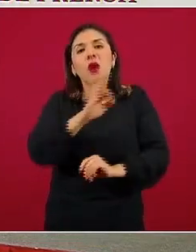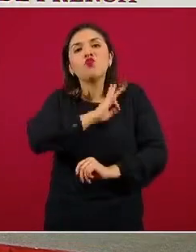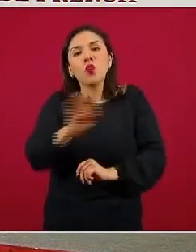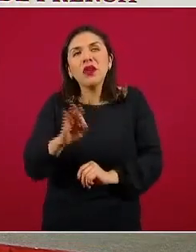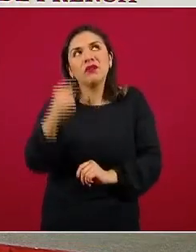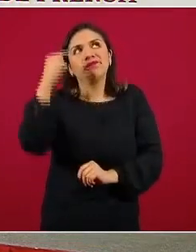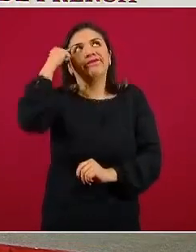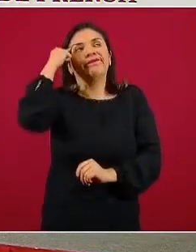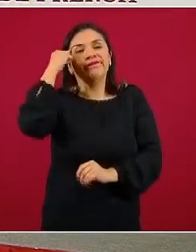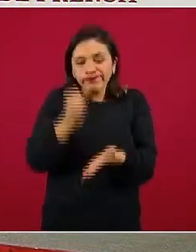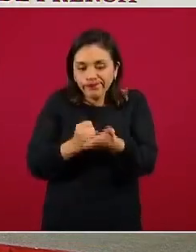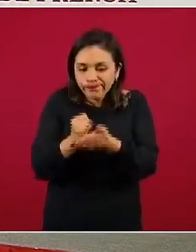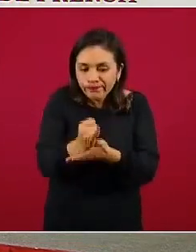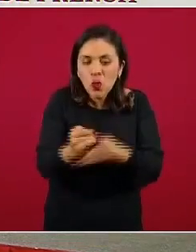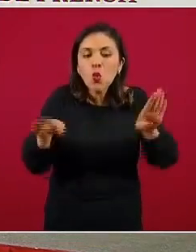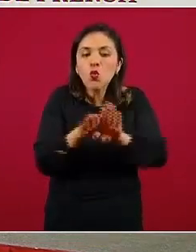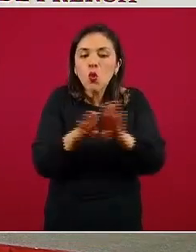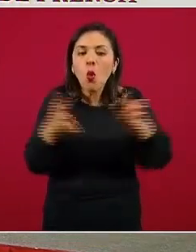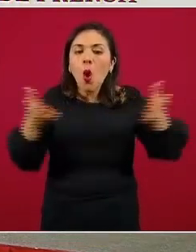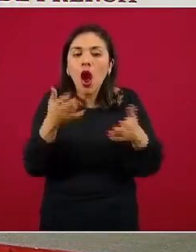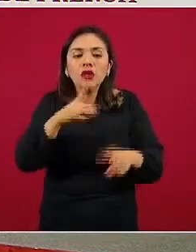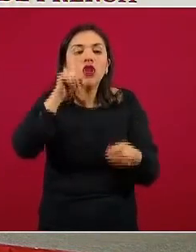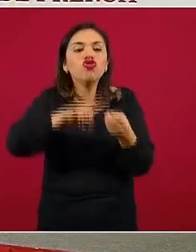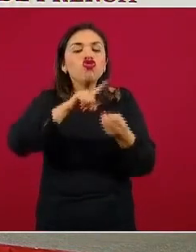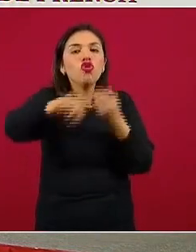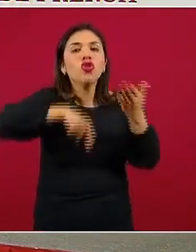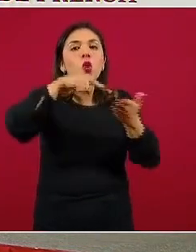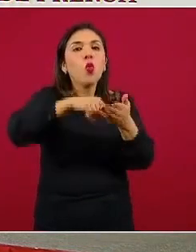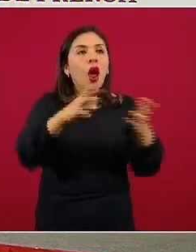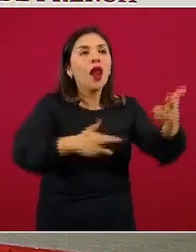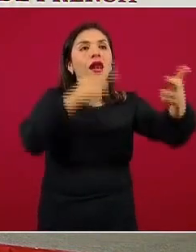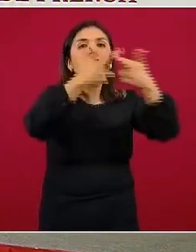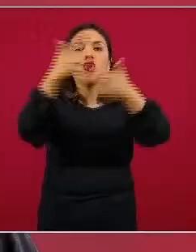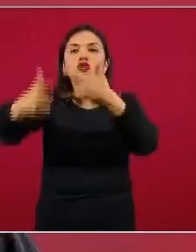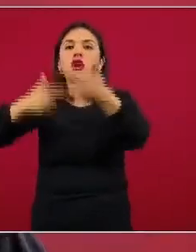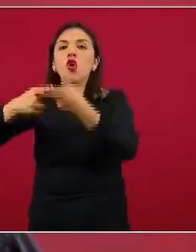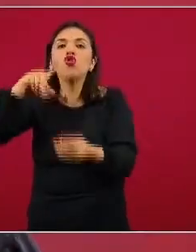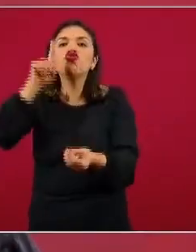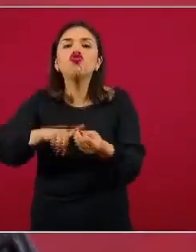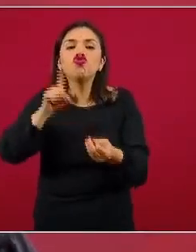finalmente decir en qué regiones del país